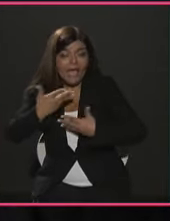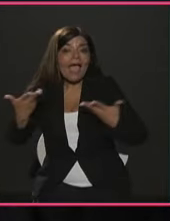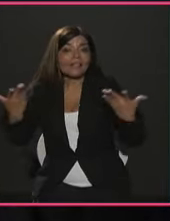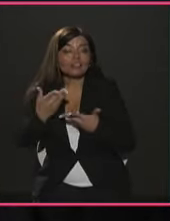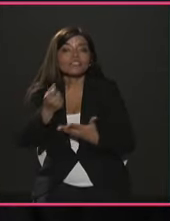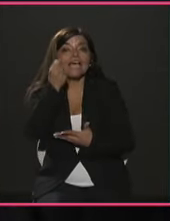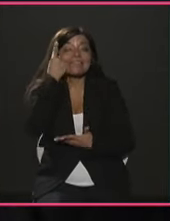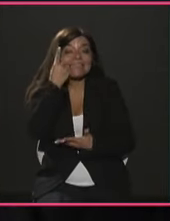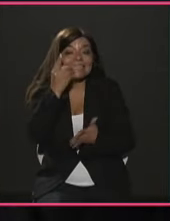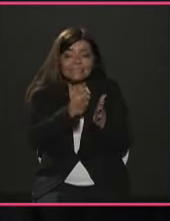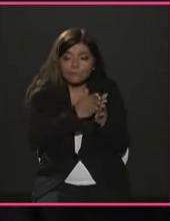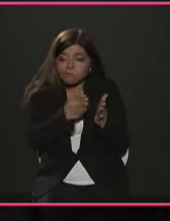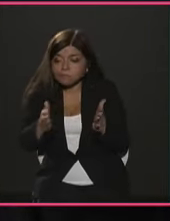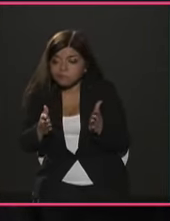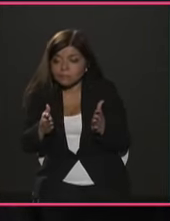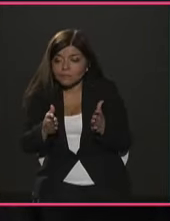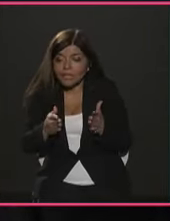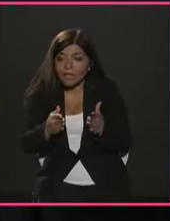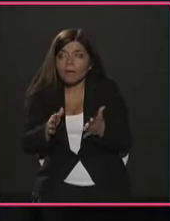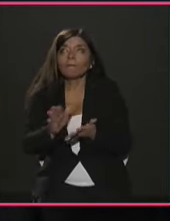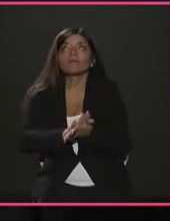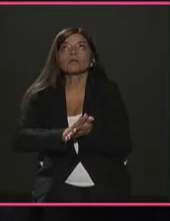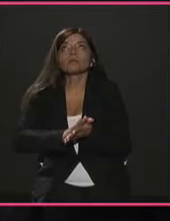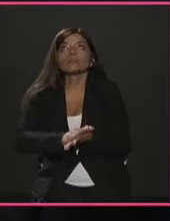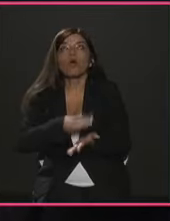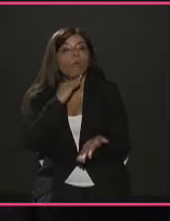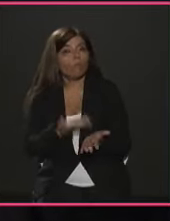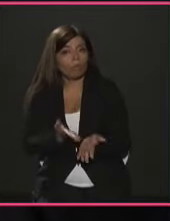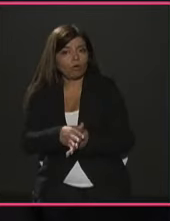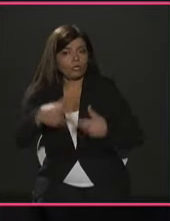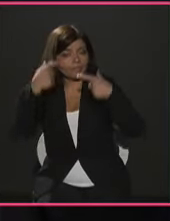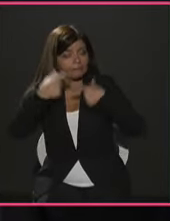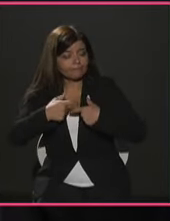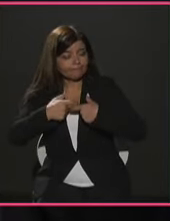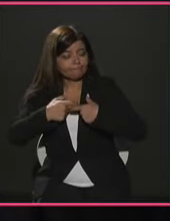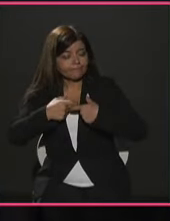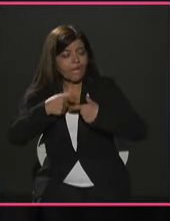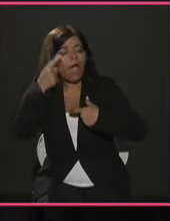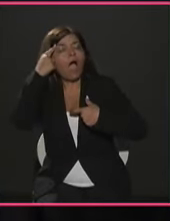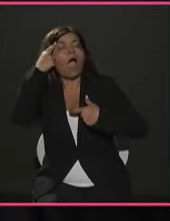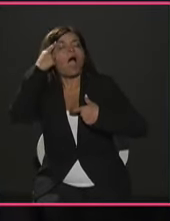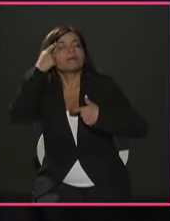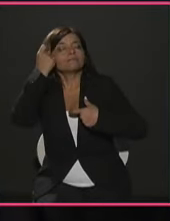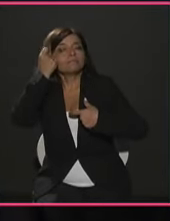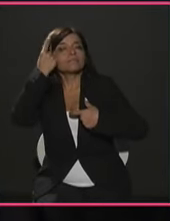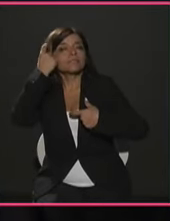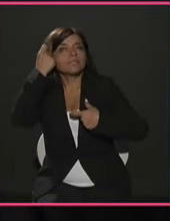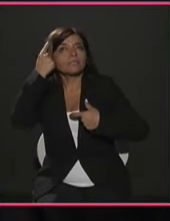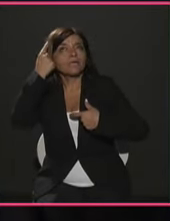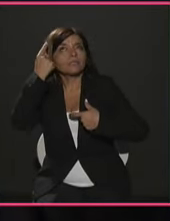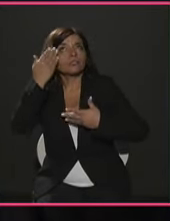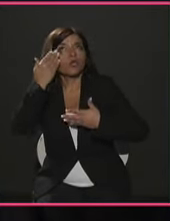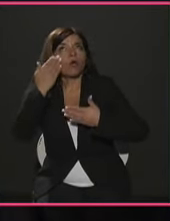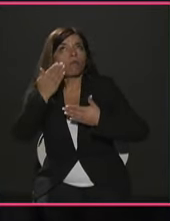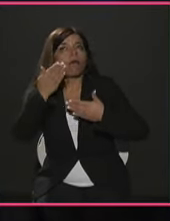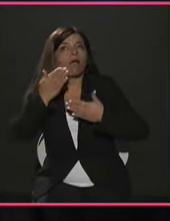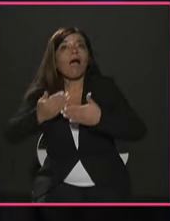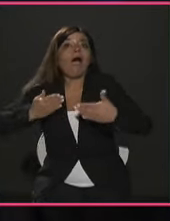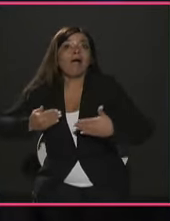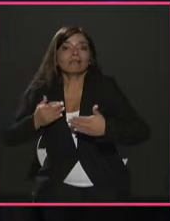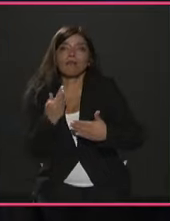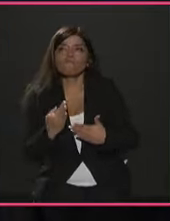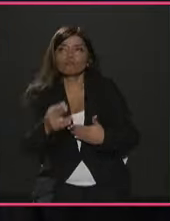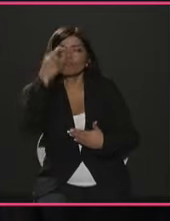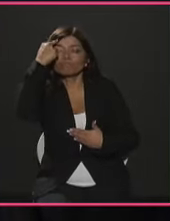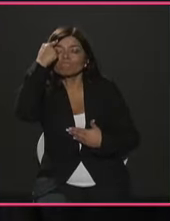entiende el tiempo entiende su propia muerte y cuando sabe de su propia muerte entonces puede pensar en el futuro